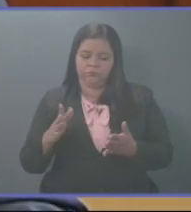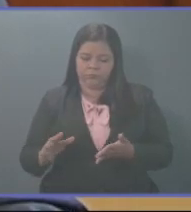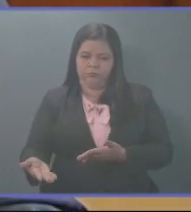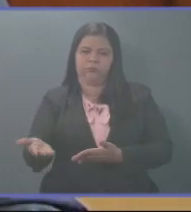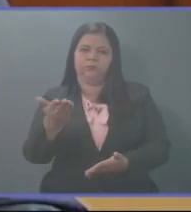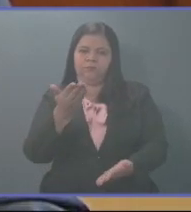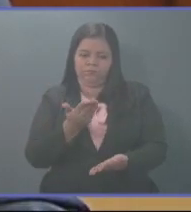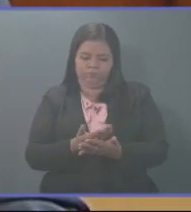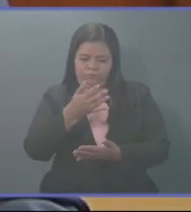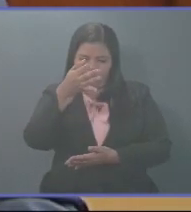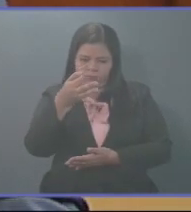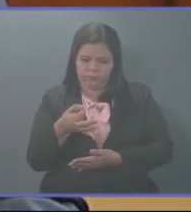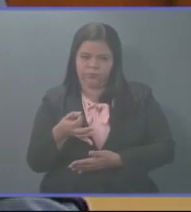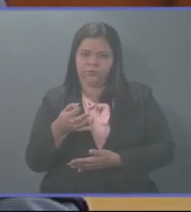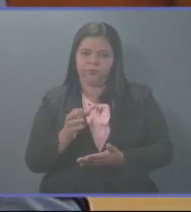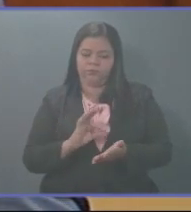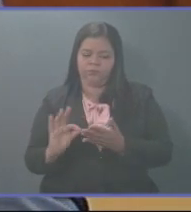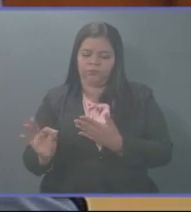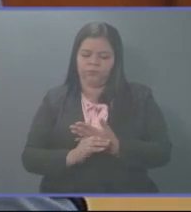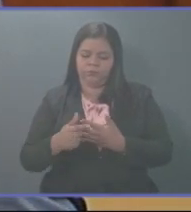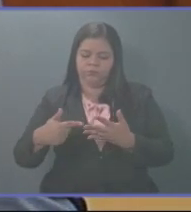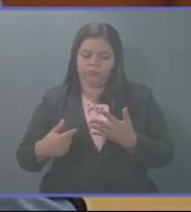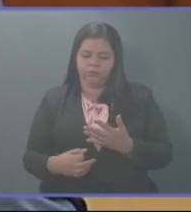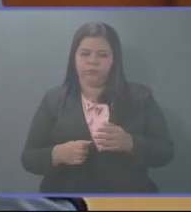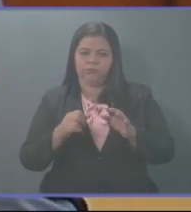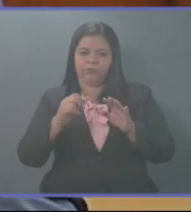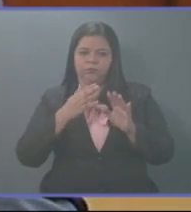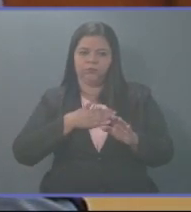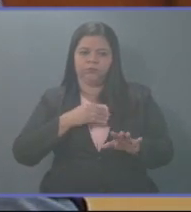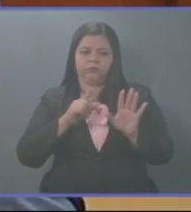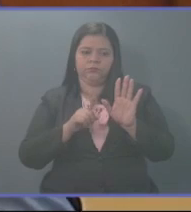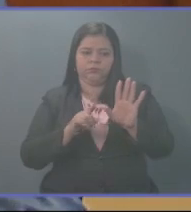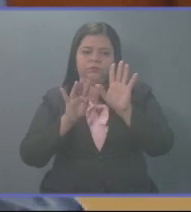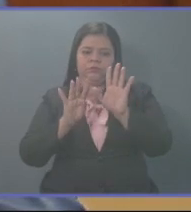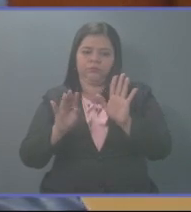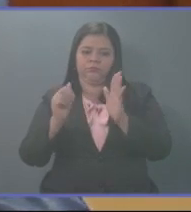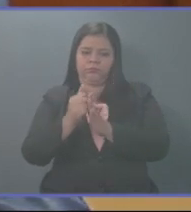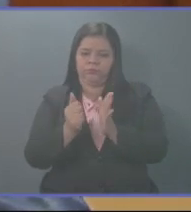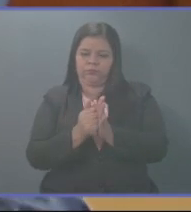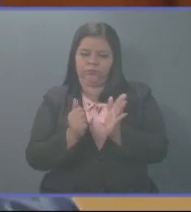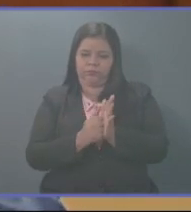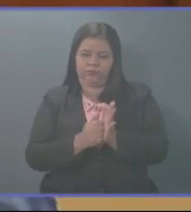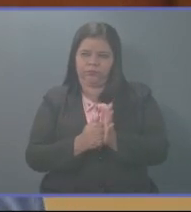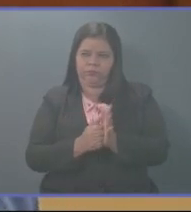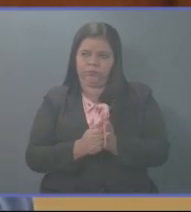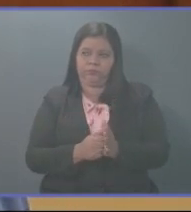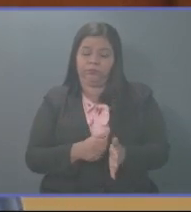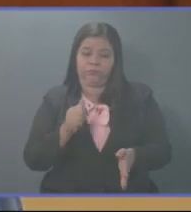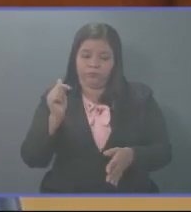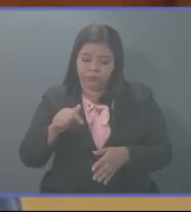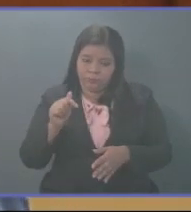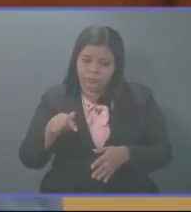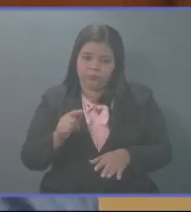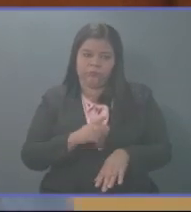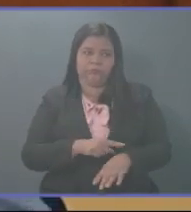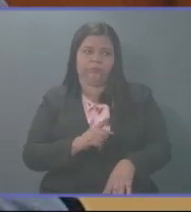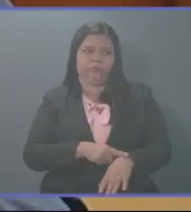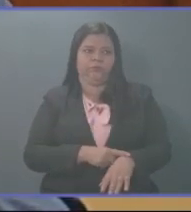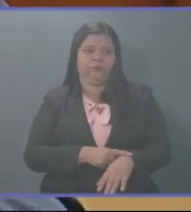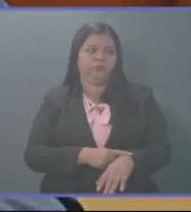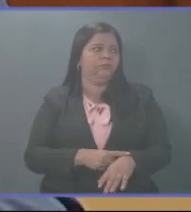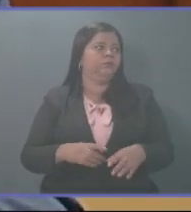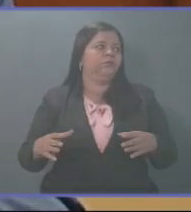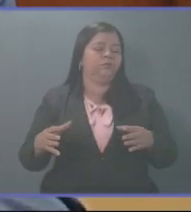ley que contaba de 69 artículos. A partir de entonces,